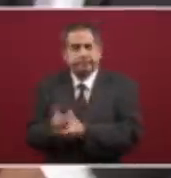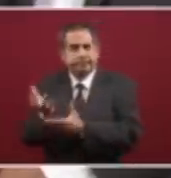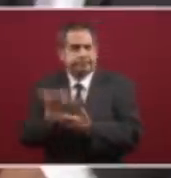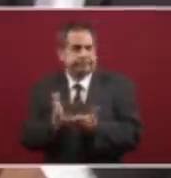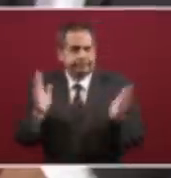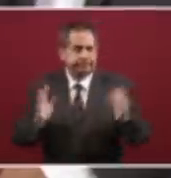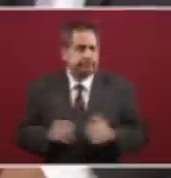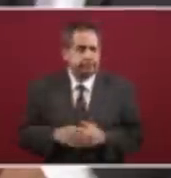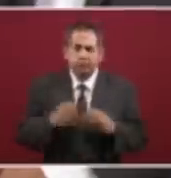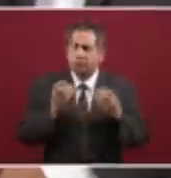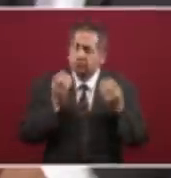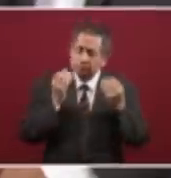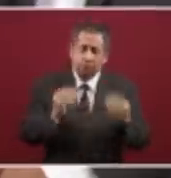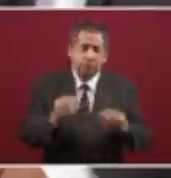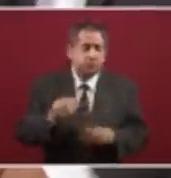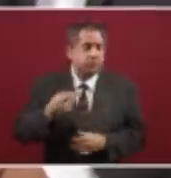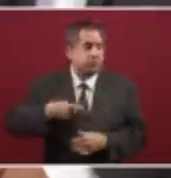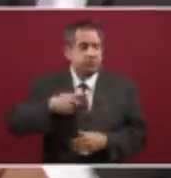inocentes